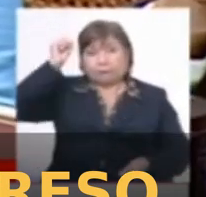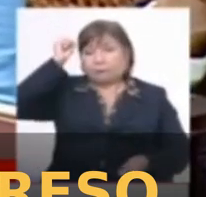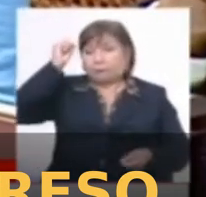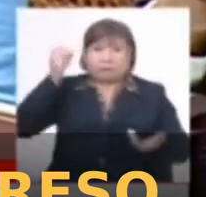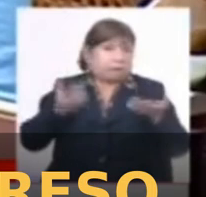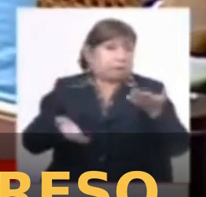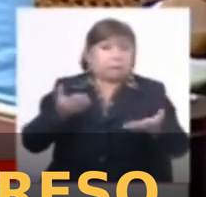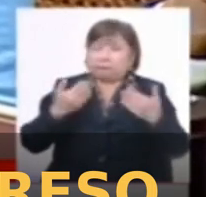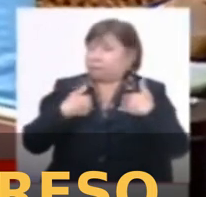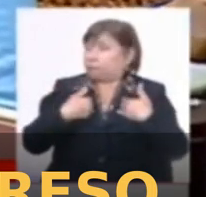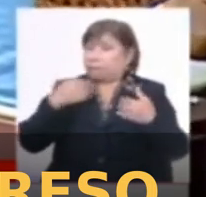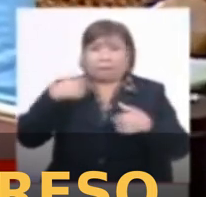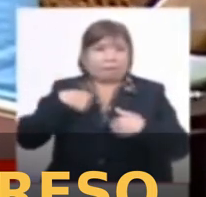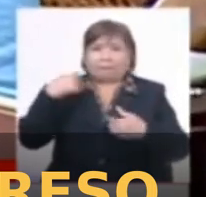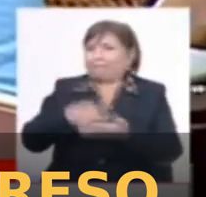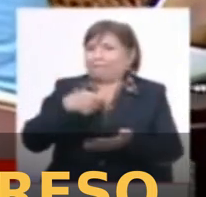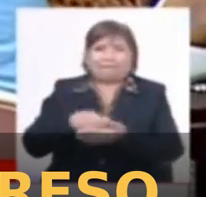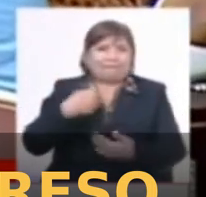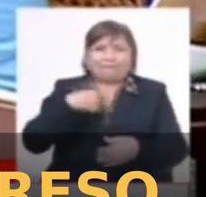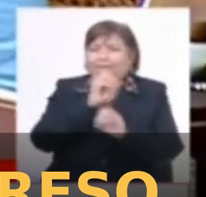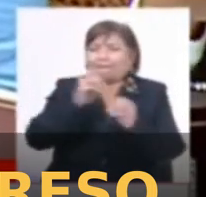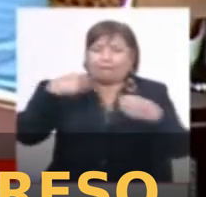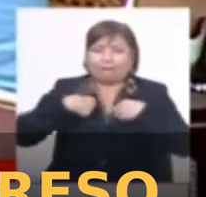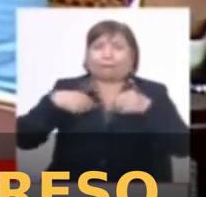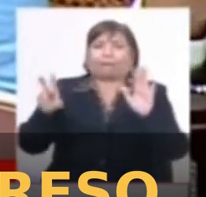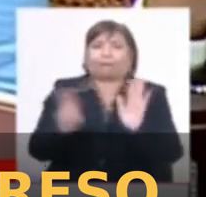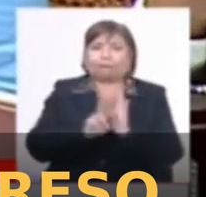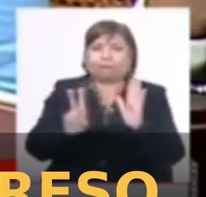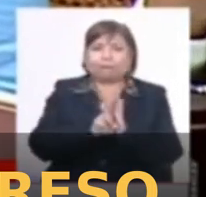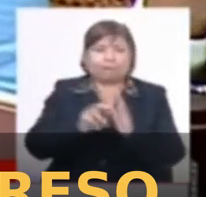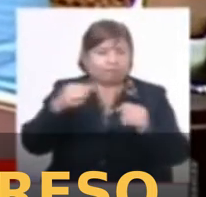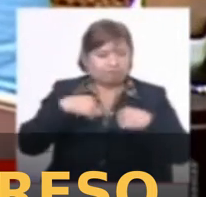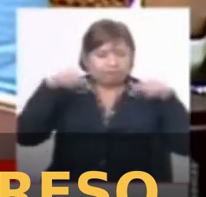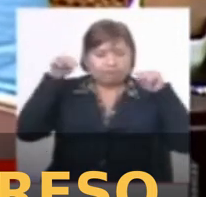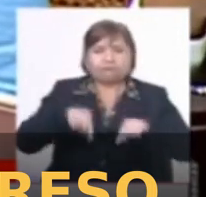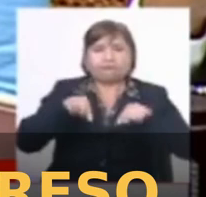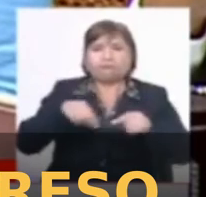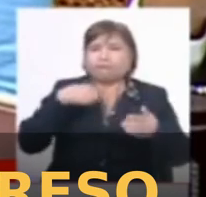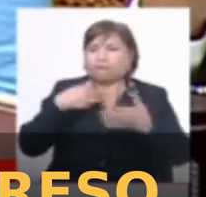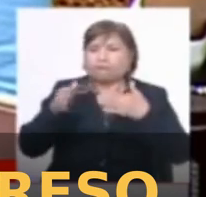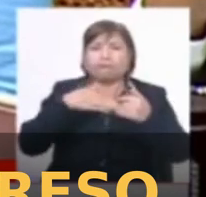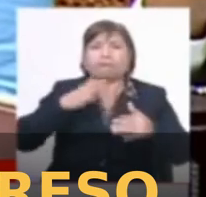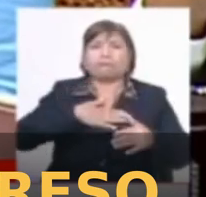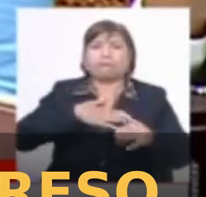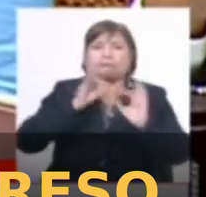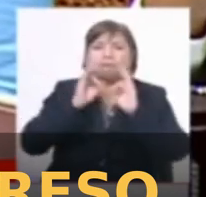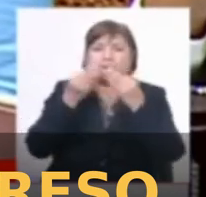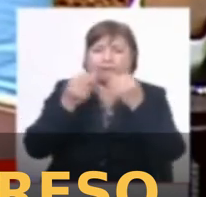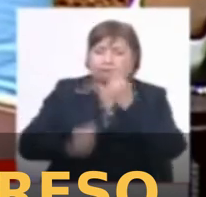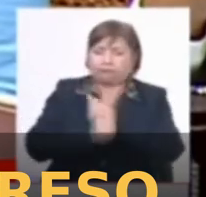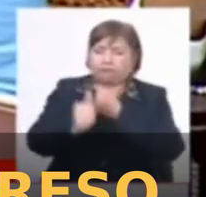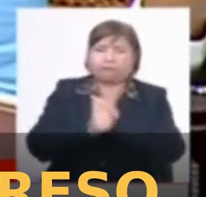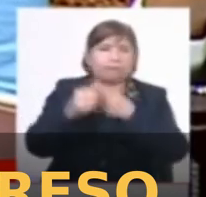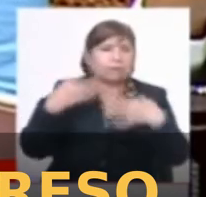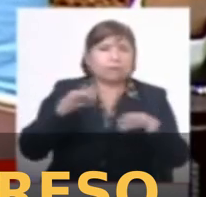bueno, puede prever que a mí nadie me ha pagado. Yo estoy aquí por voluntad. Estoy aquí a pesar de que mi familia está corriendo un peligro, a pesar que